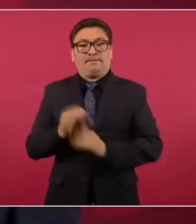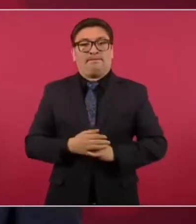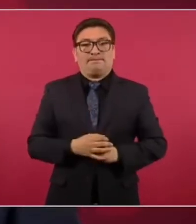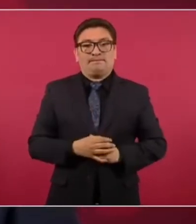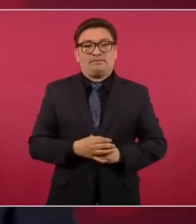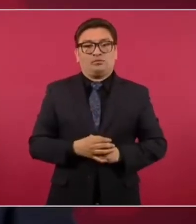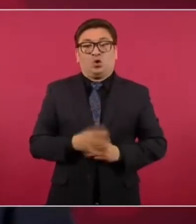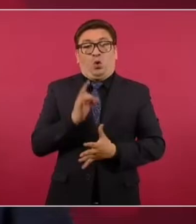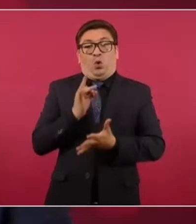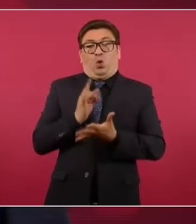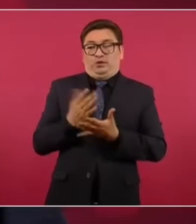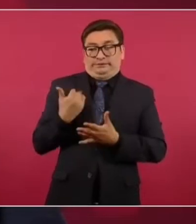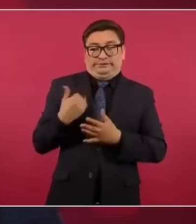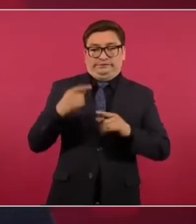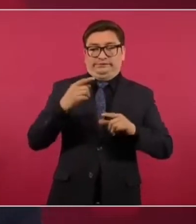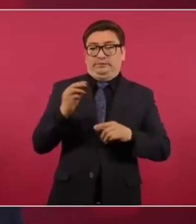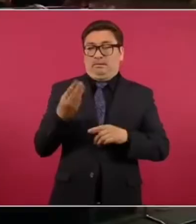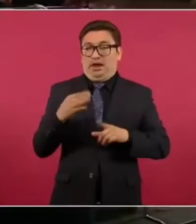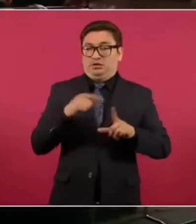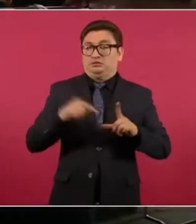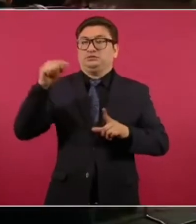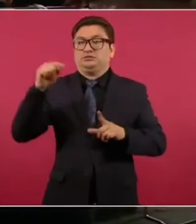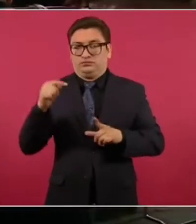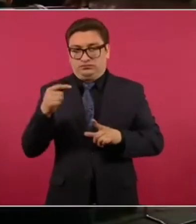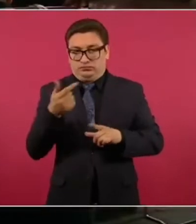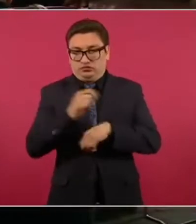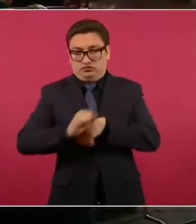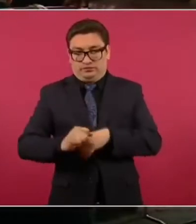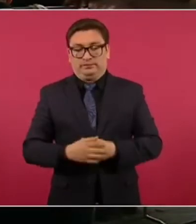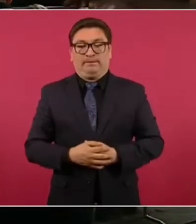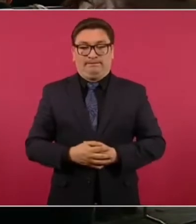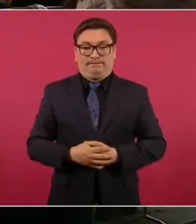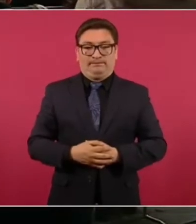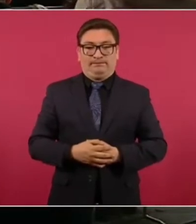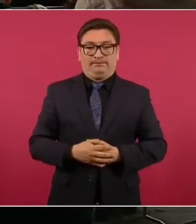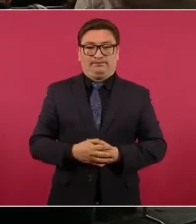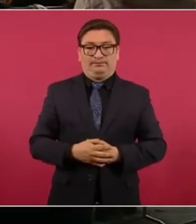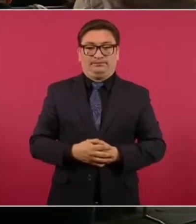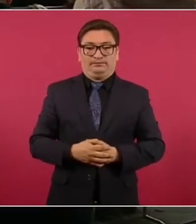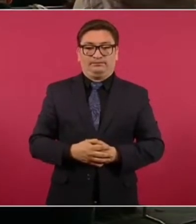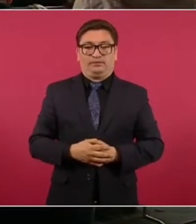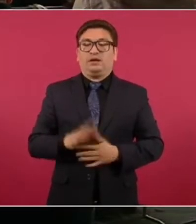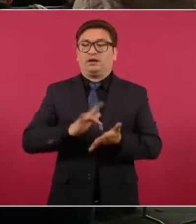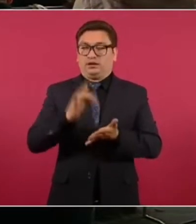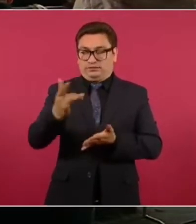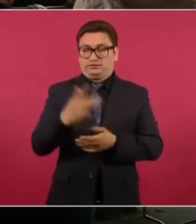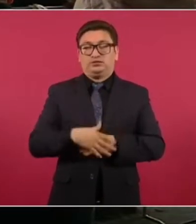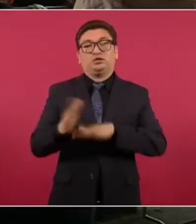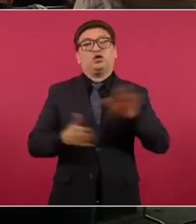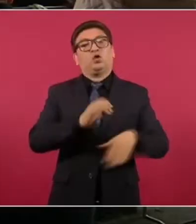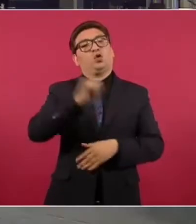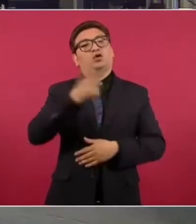salvo este repunte ligero que hubo en mayo. ¿Sería cuánto? Gracias. En otra